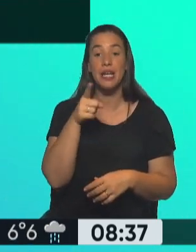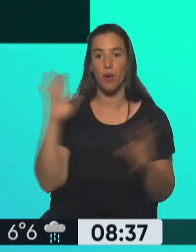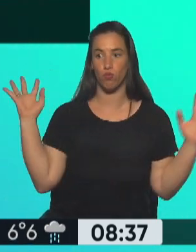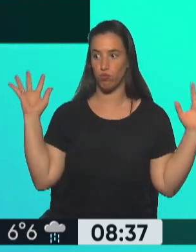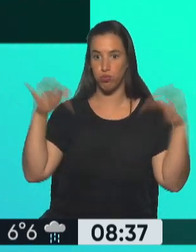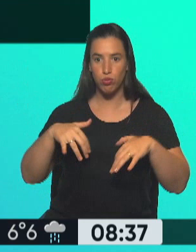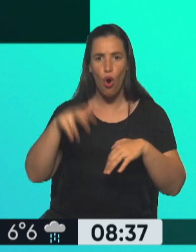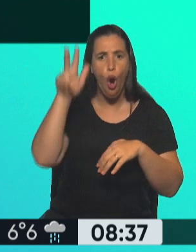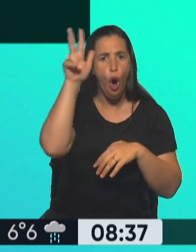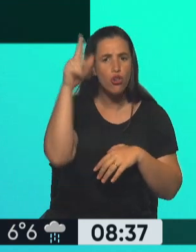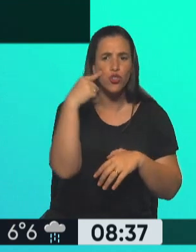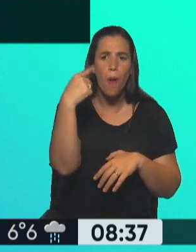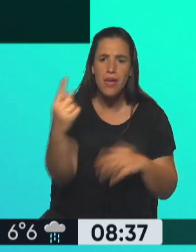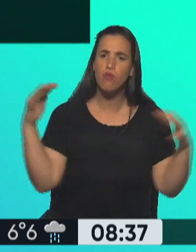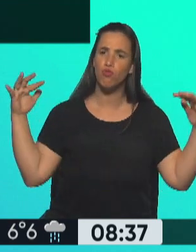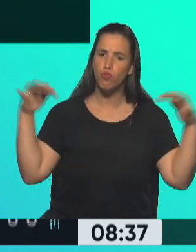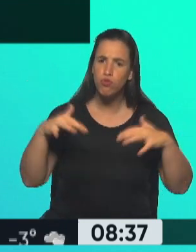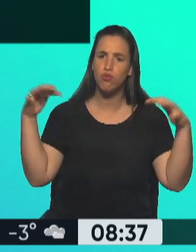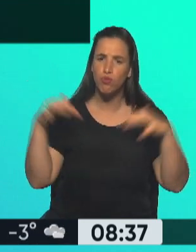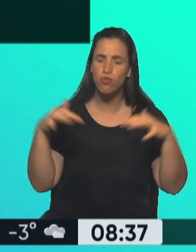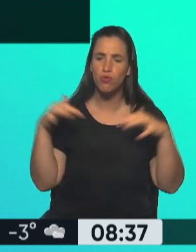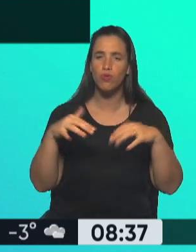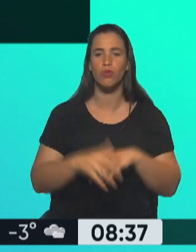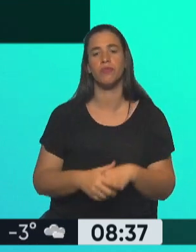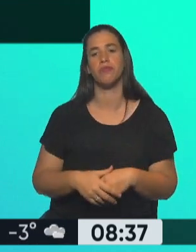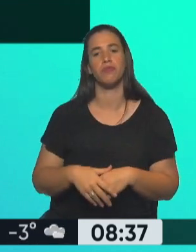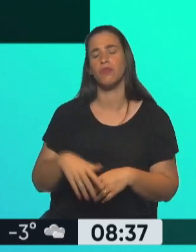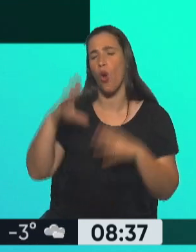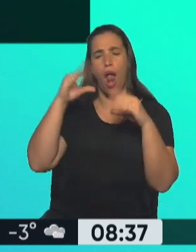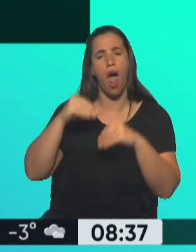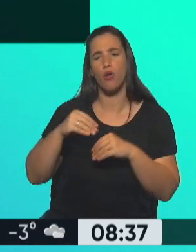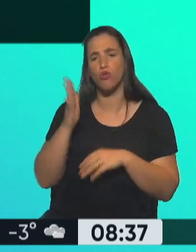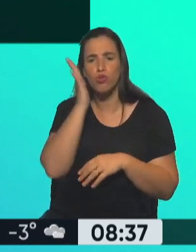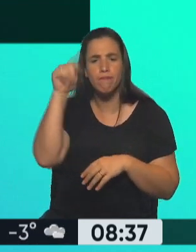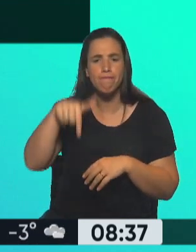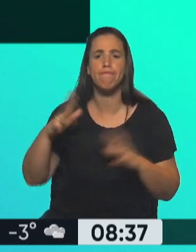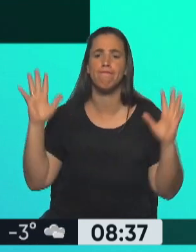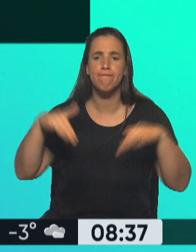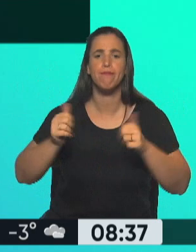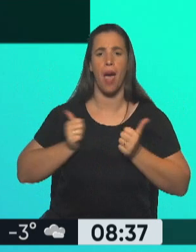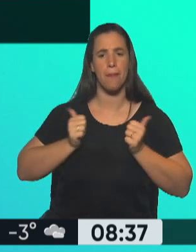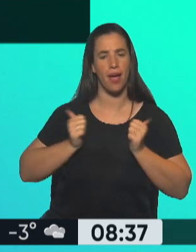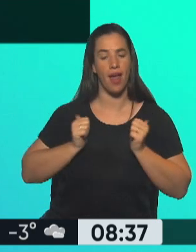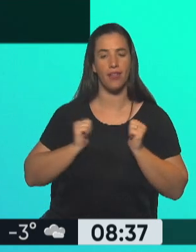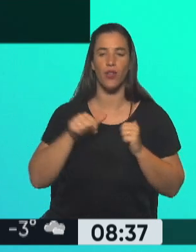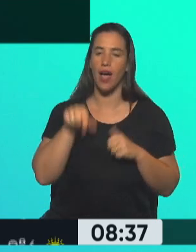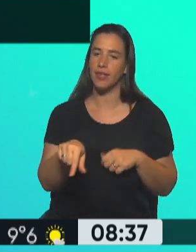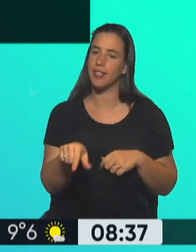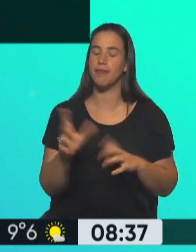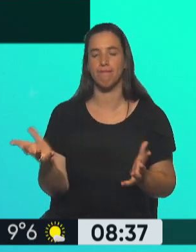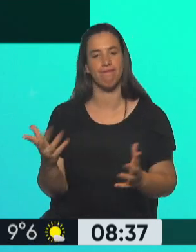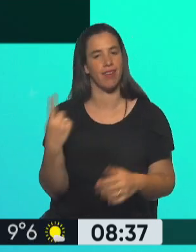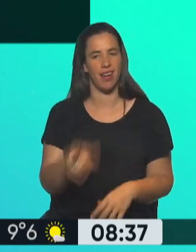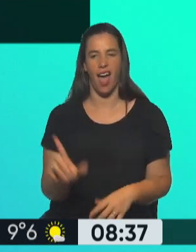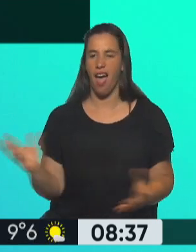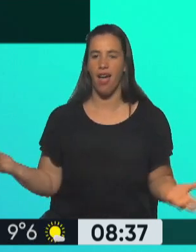River presentes en el estadio, en el Madre de Ciudades, que pasaron toda la noche. Son los neutrales, ¿no? Otro disparate, ¿no?, de